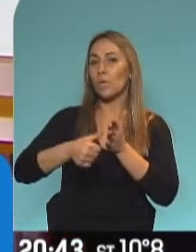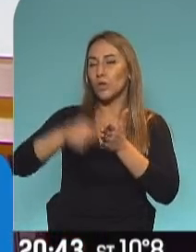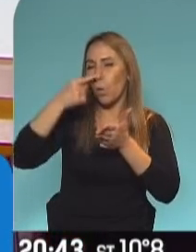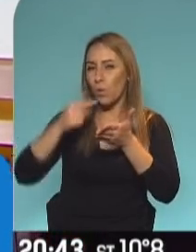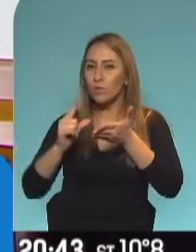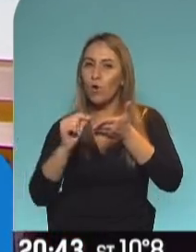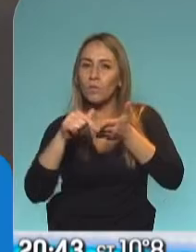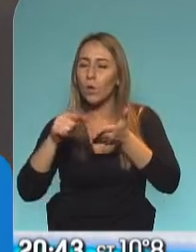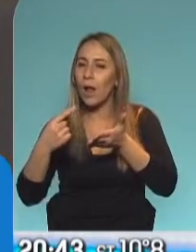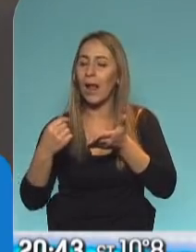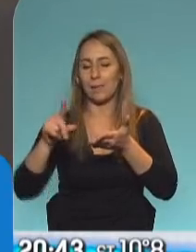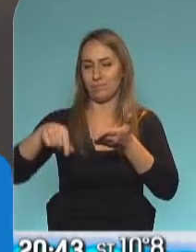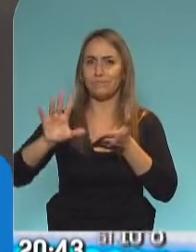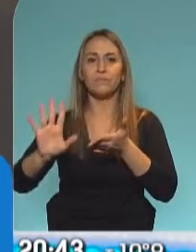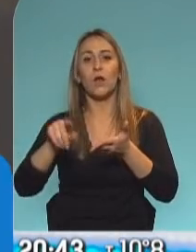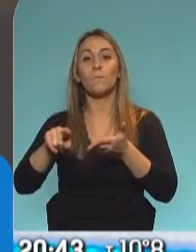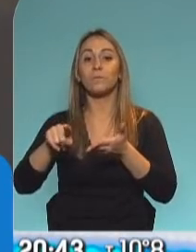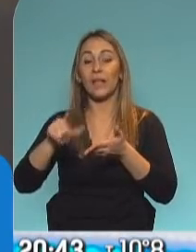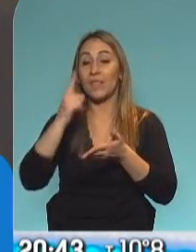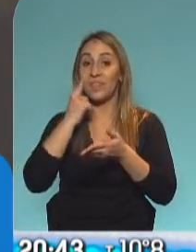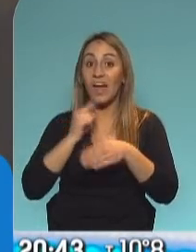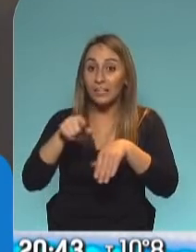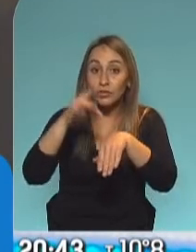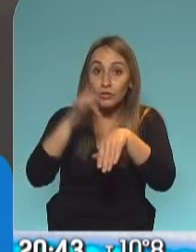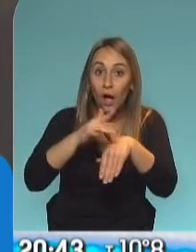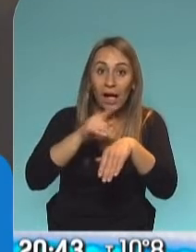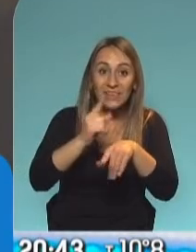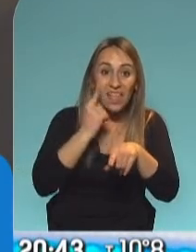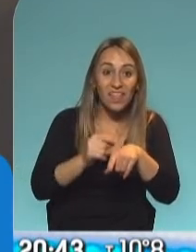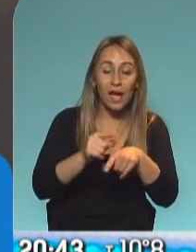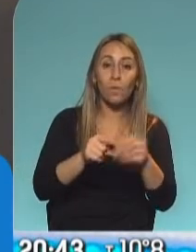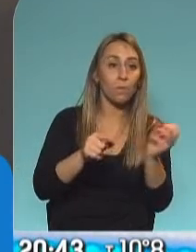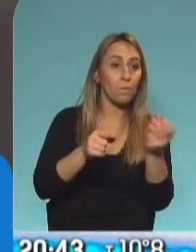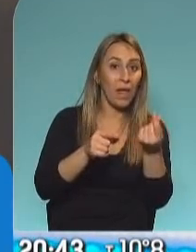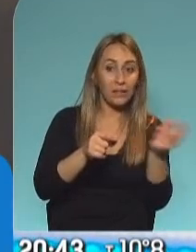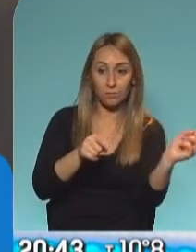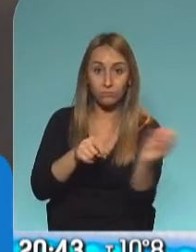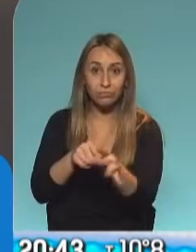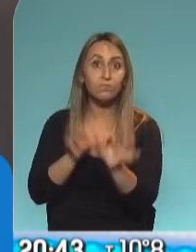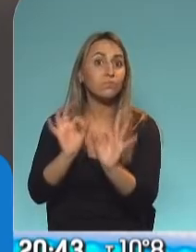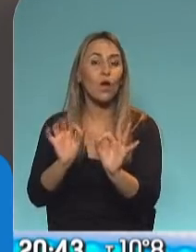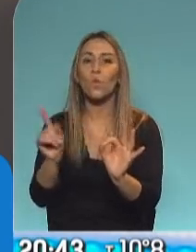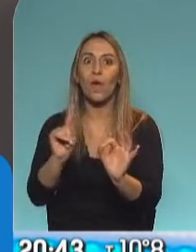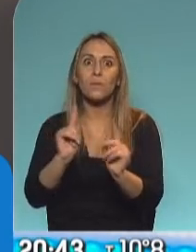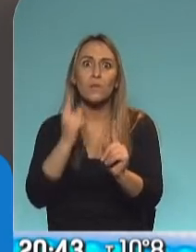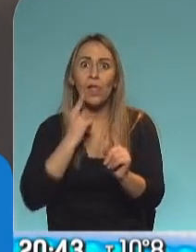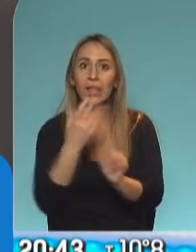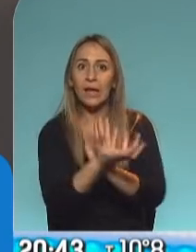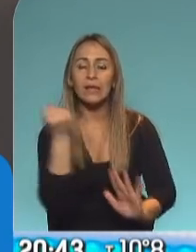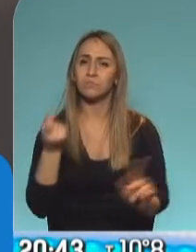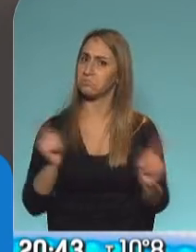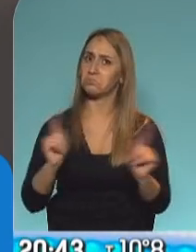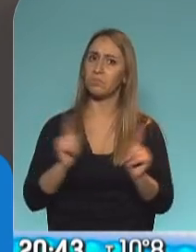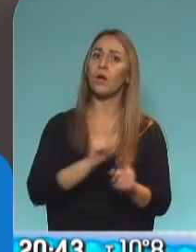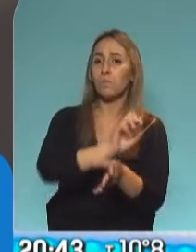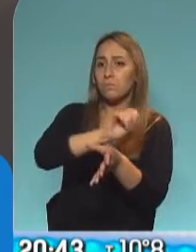ahora, pero el día que le va a tocar va a tener el dinero en su cuenta. No significa que ese día lo tenga que sacar, porque claro, ese dinero queda asignado en su cuenta y